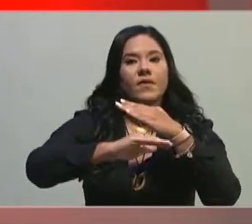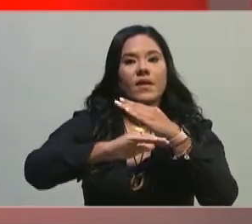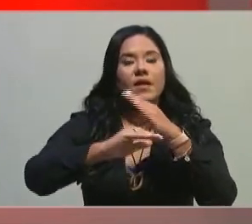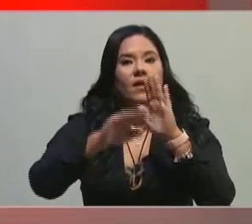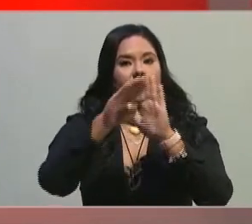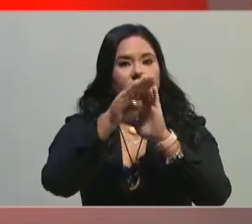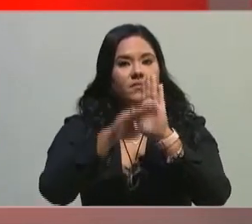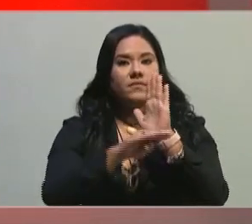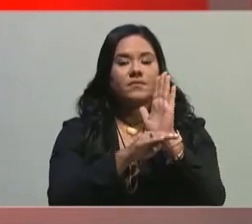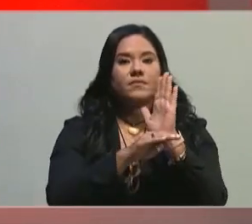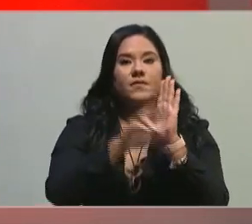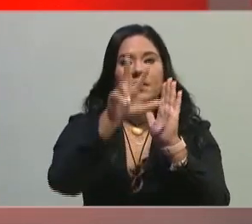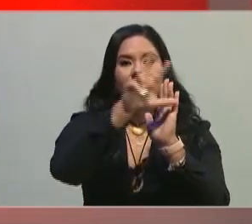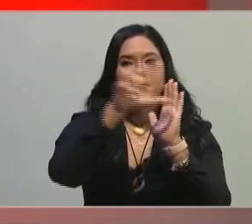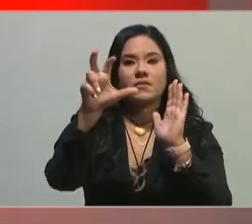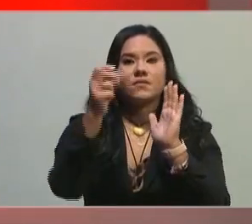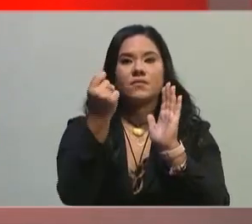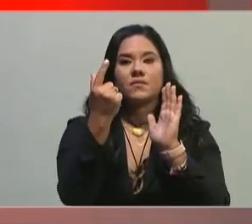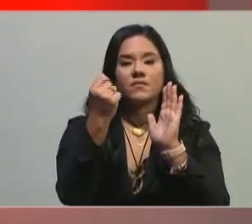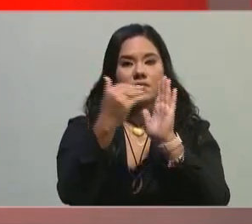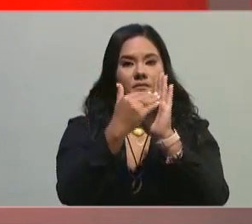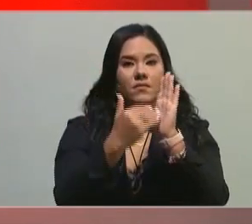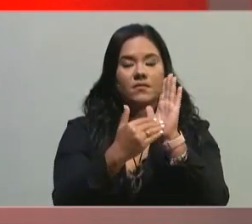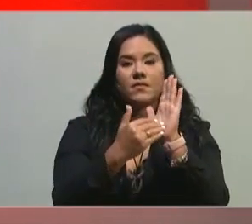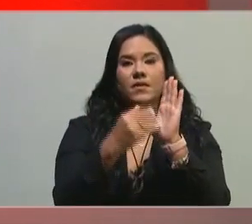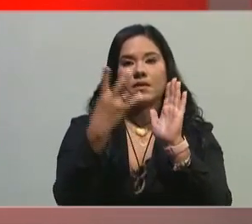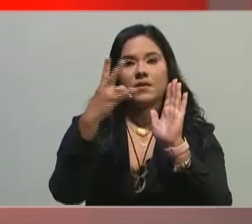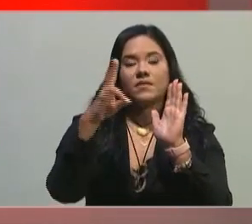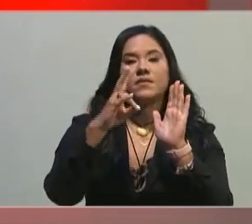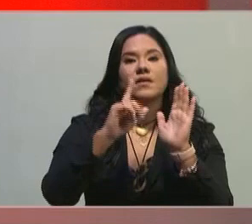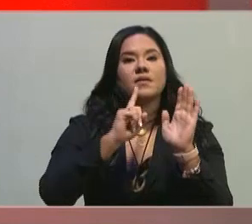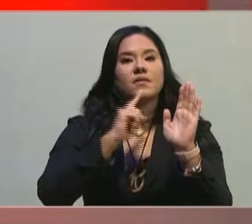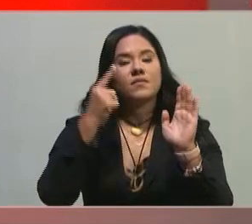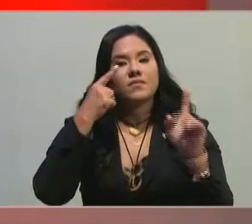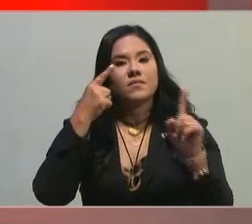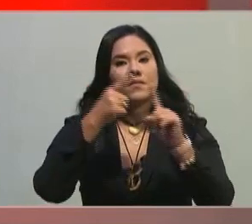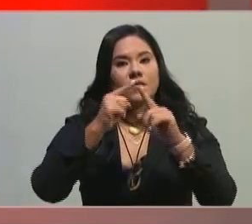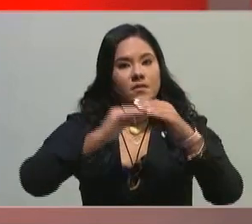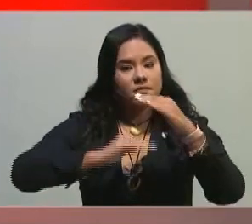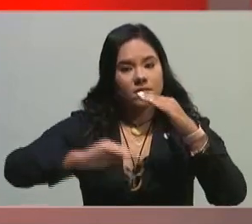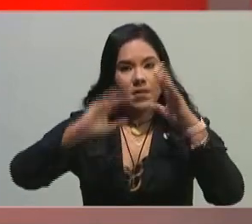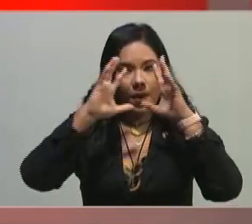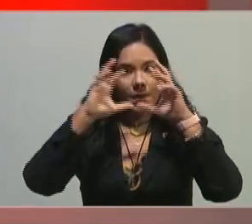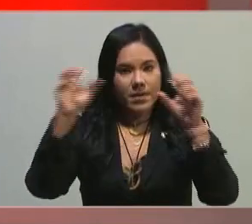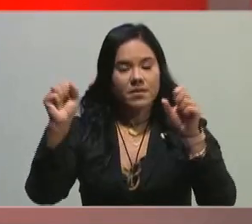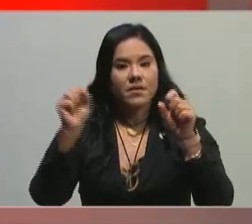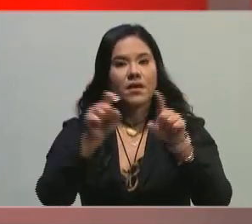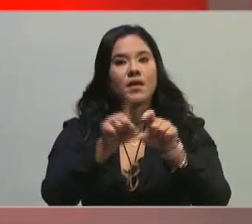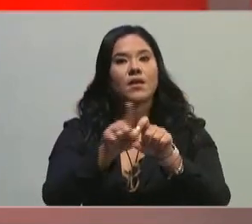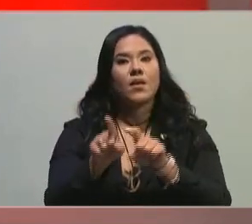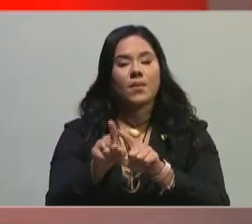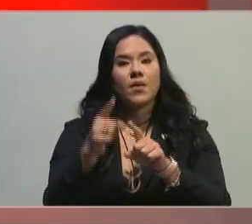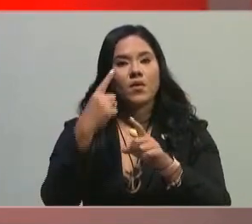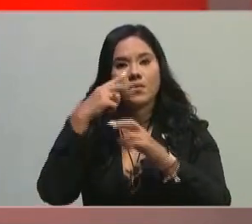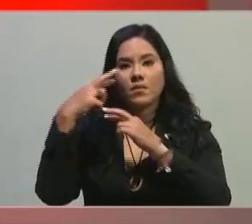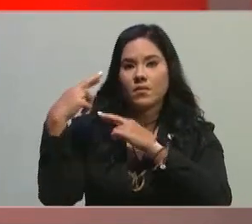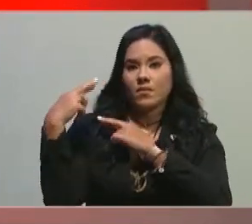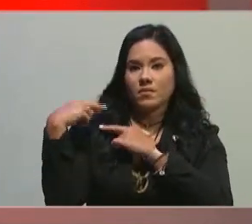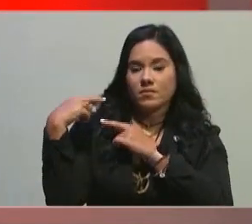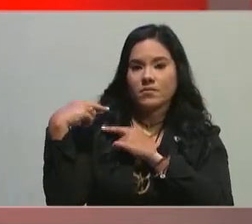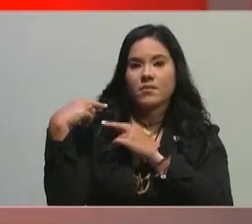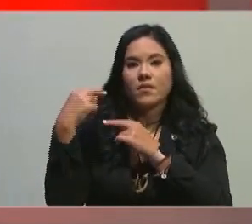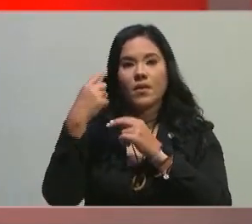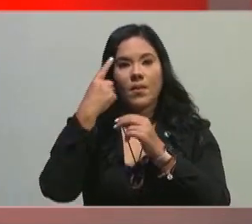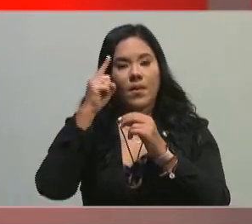311 del 27 y estamos escritos directamente a la presidencia y también el gabinete de políticas sociales del